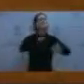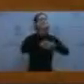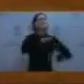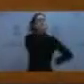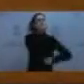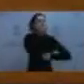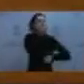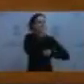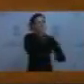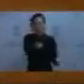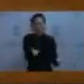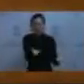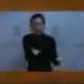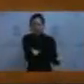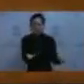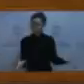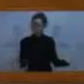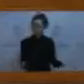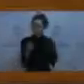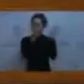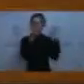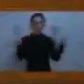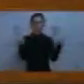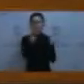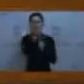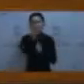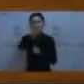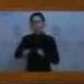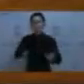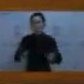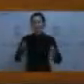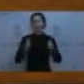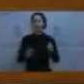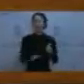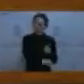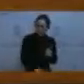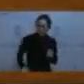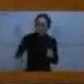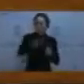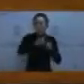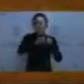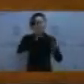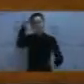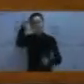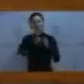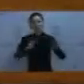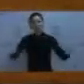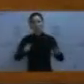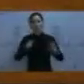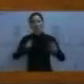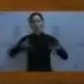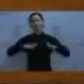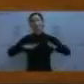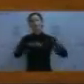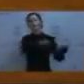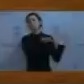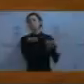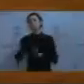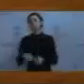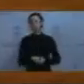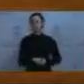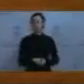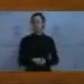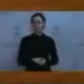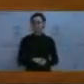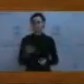problema. Y además estamos hablando de 8.500 habitantes de Asturias que se duplican en época estival, que luego lo diré, y tienen